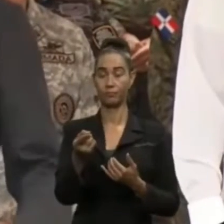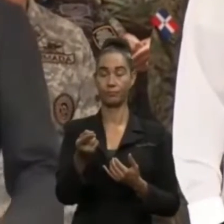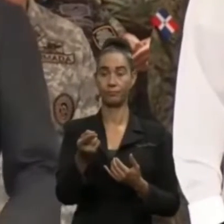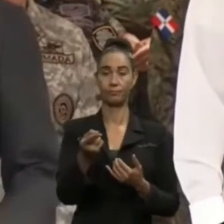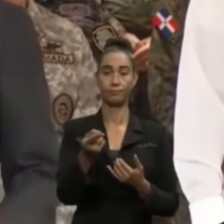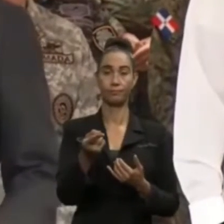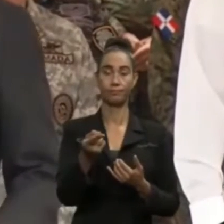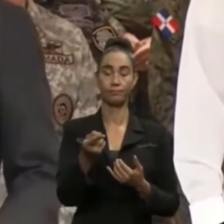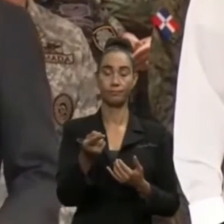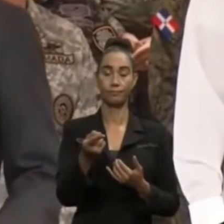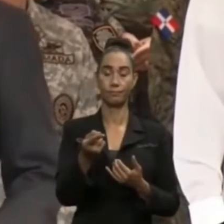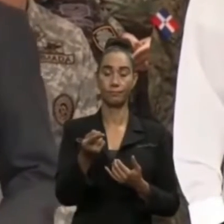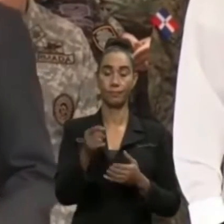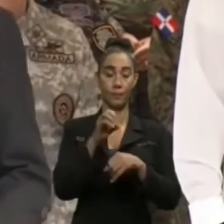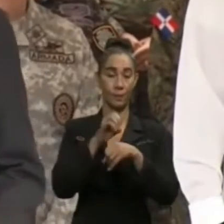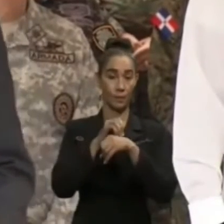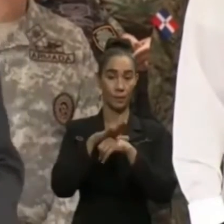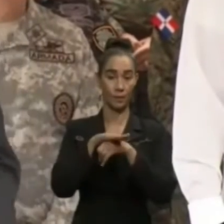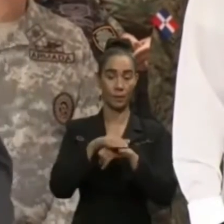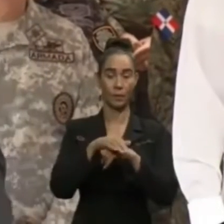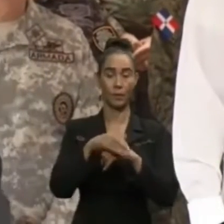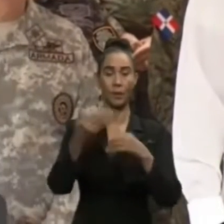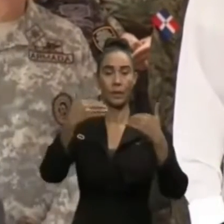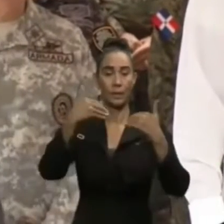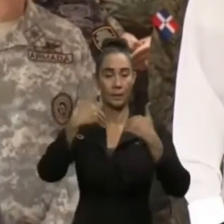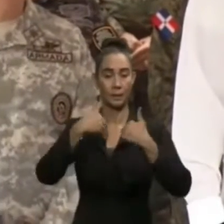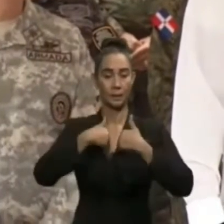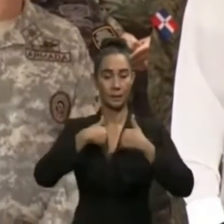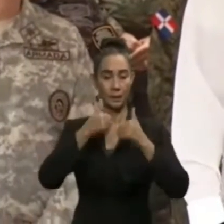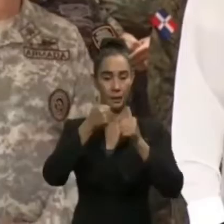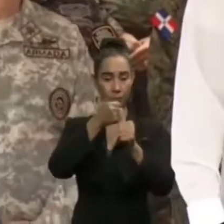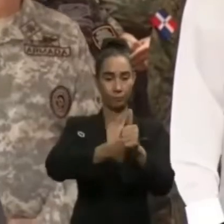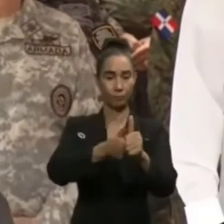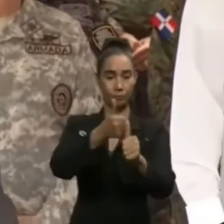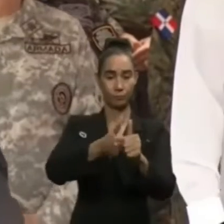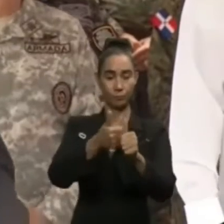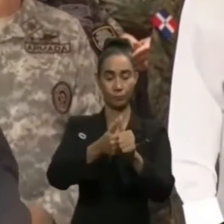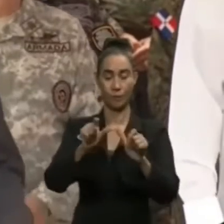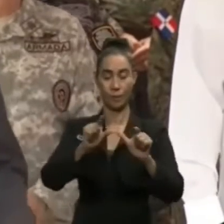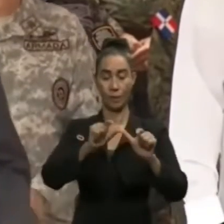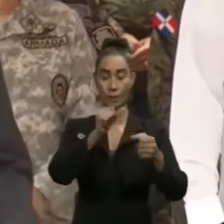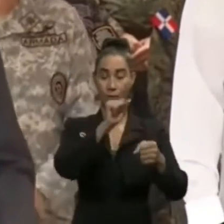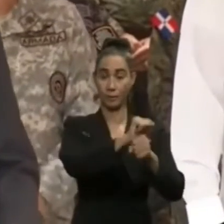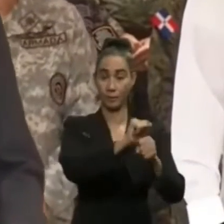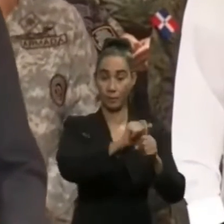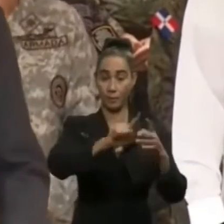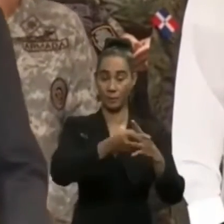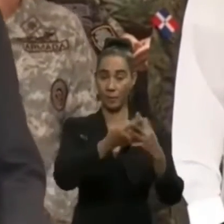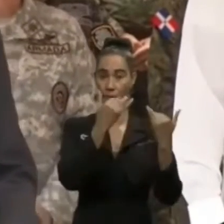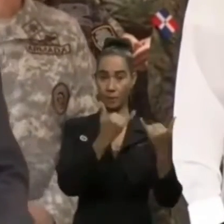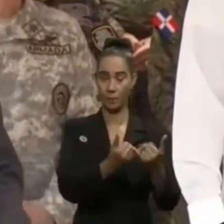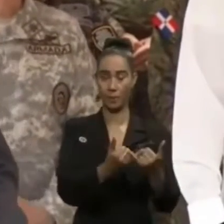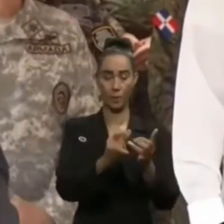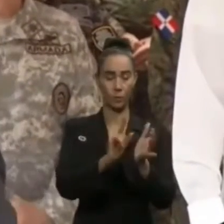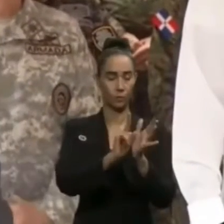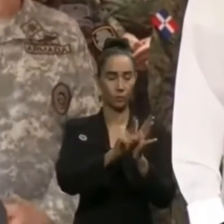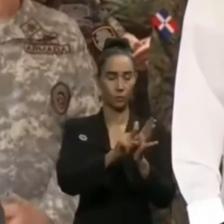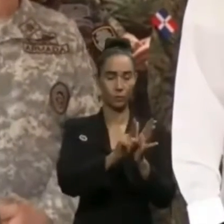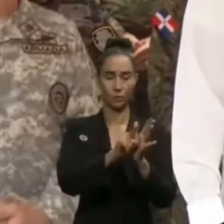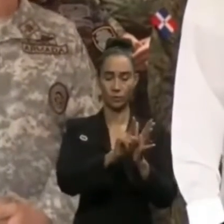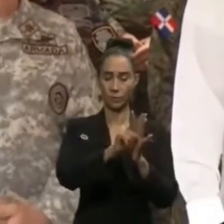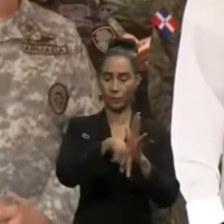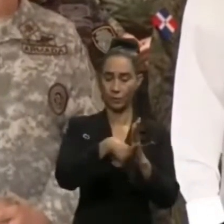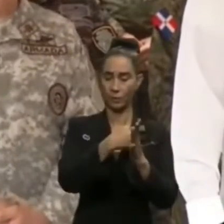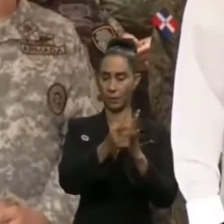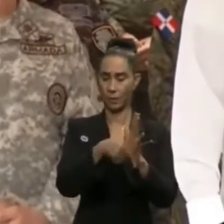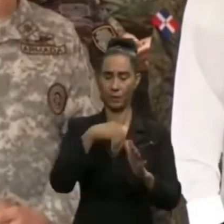que tenga y le dé seguimiento a esta operación cada minuto, cada hora